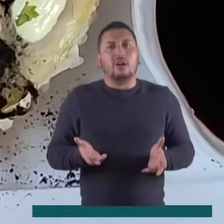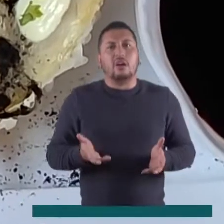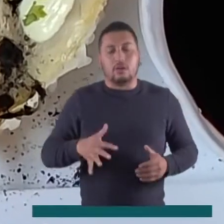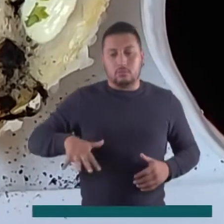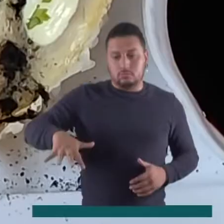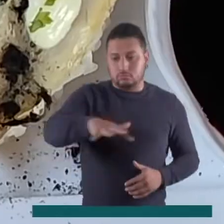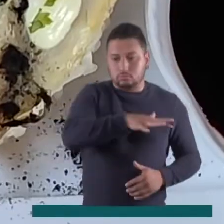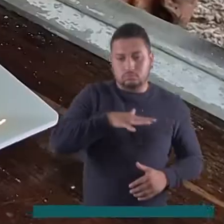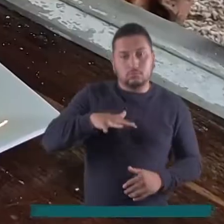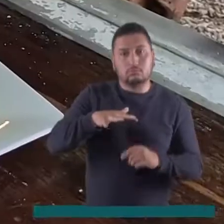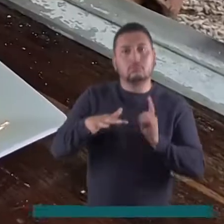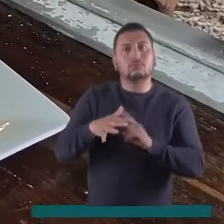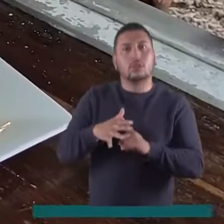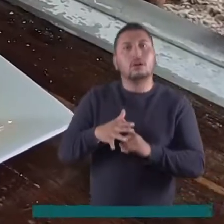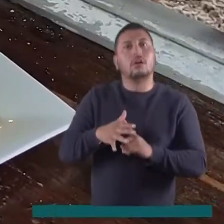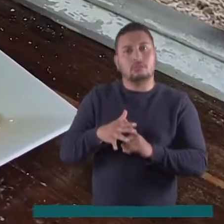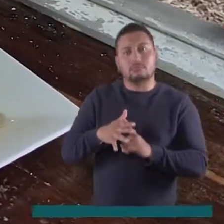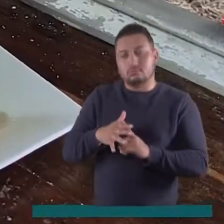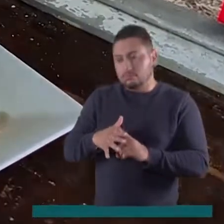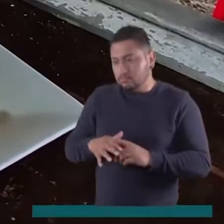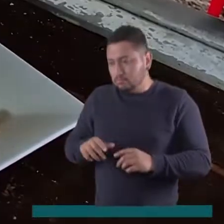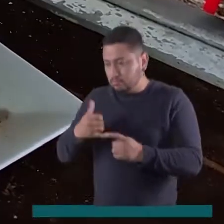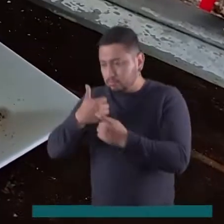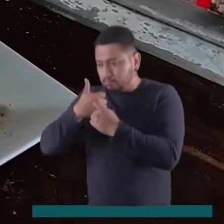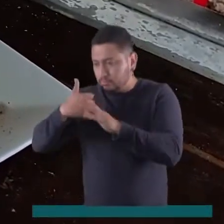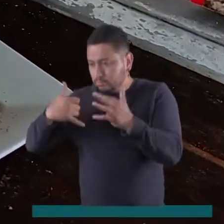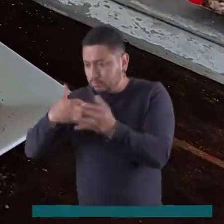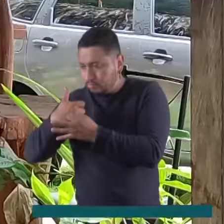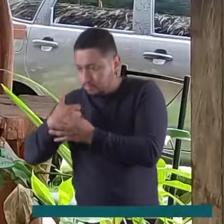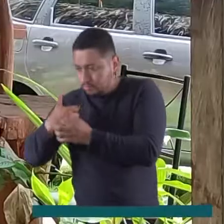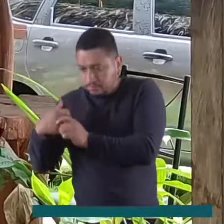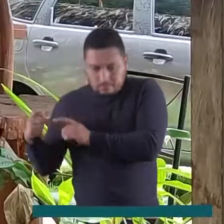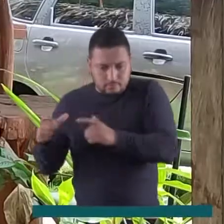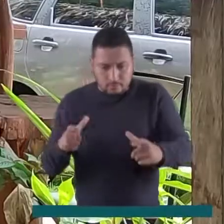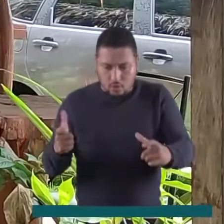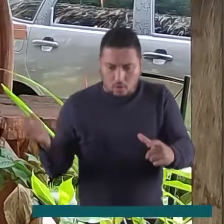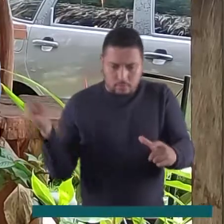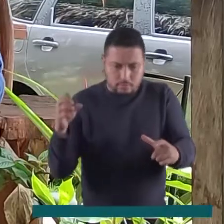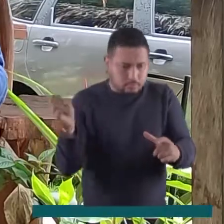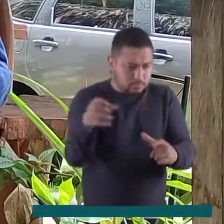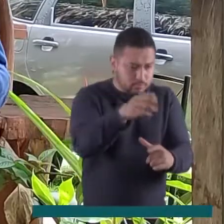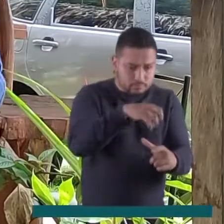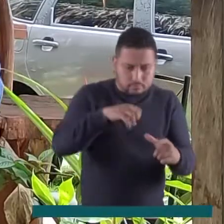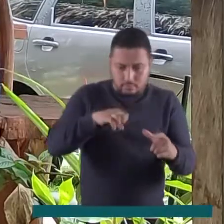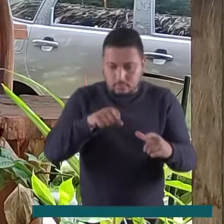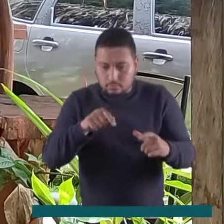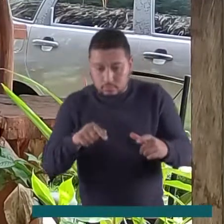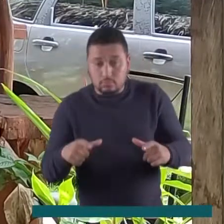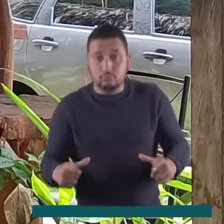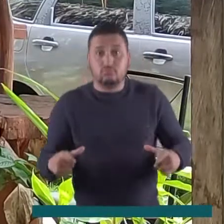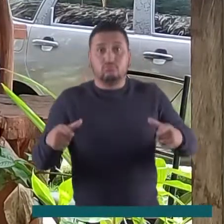tenemos de nuestra región. Sacarlo en un plato ya como tema gastronómico es